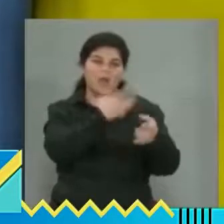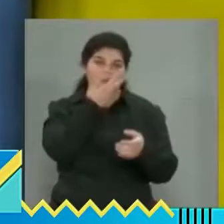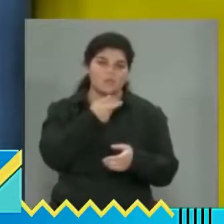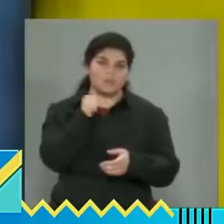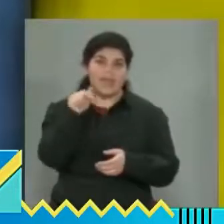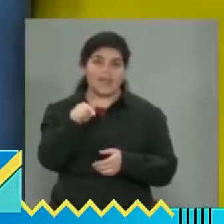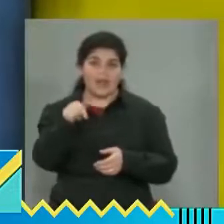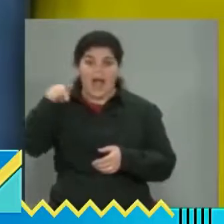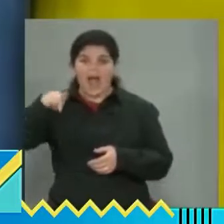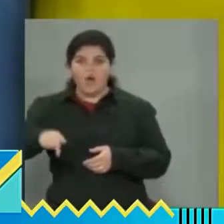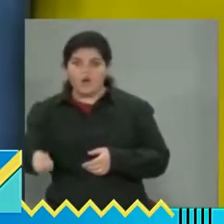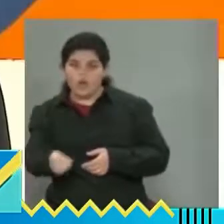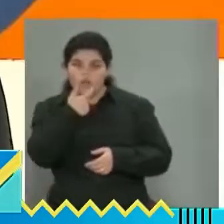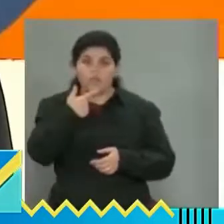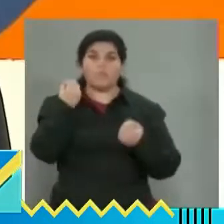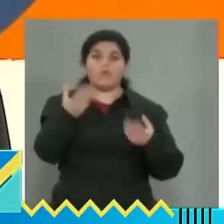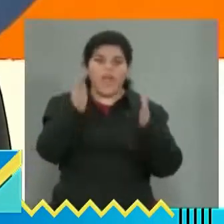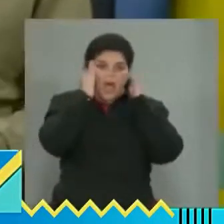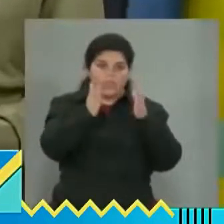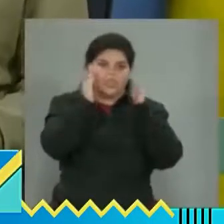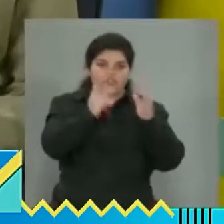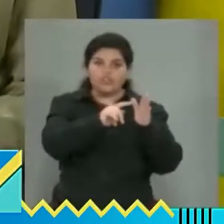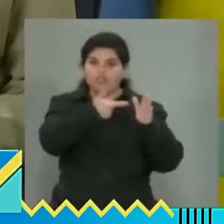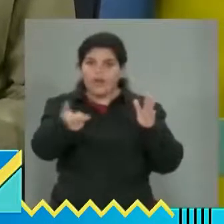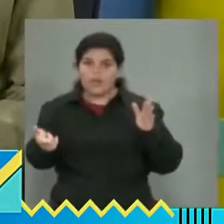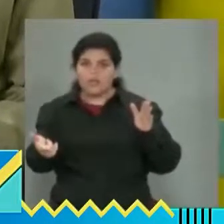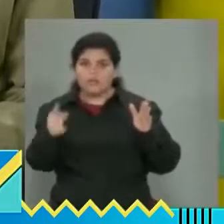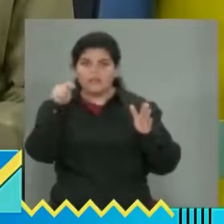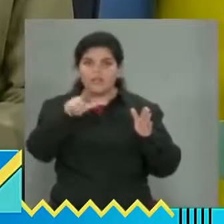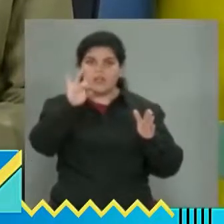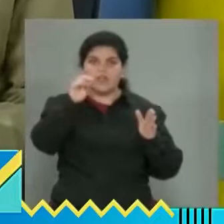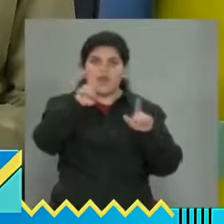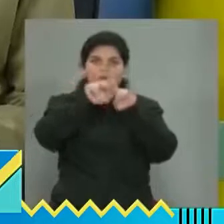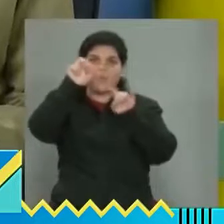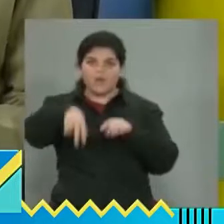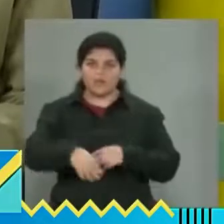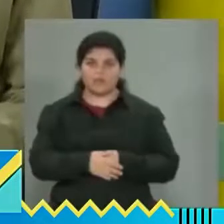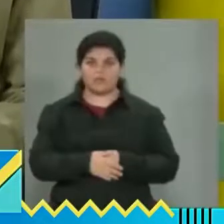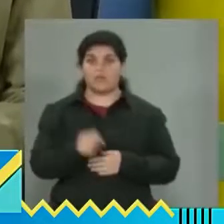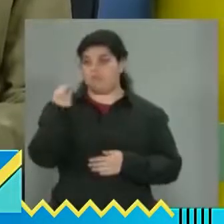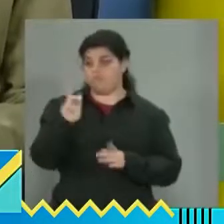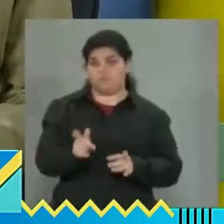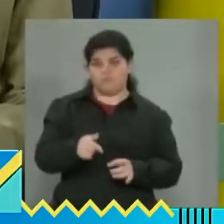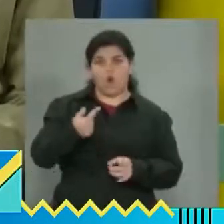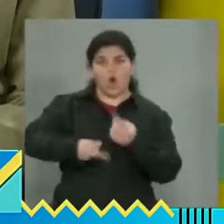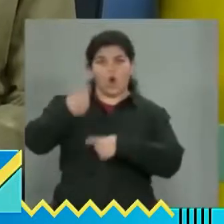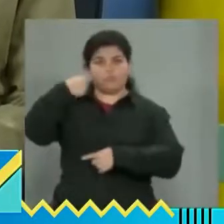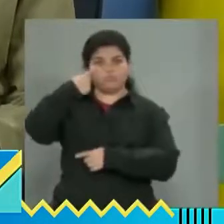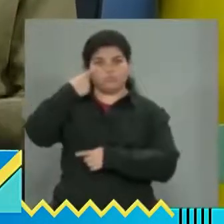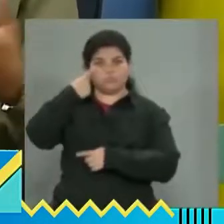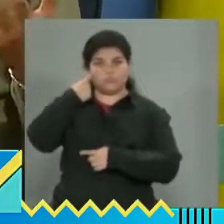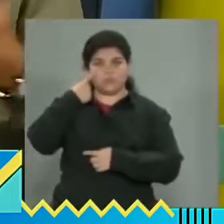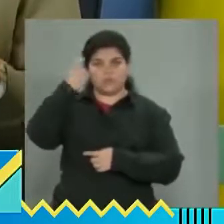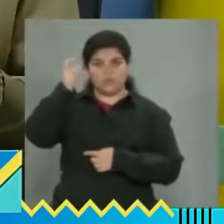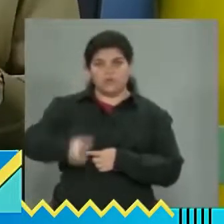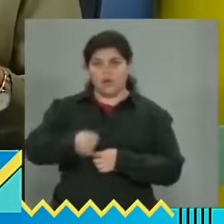medicar por el déficit atencional. Y terminó siendo Darwin. Claro. Yo siempre, por ejemplo, tuve la suerte de conocer algo de la historia de Gaudí, que él a partir